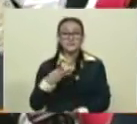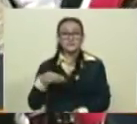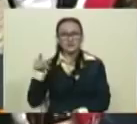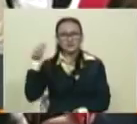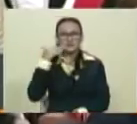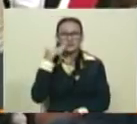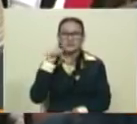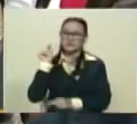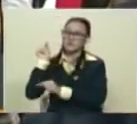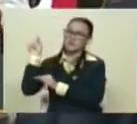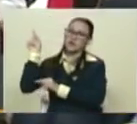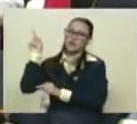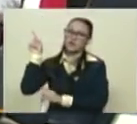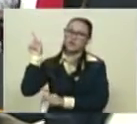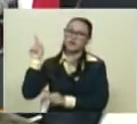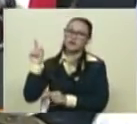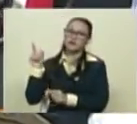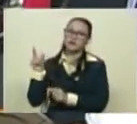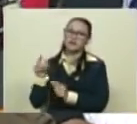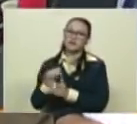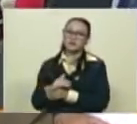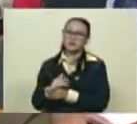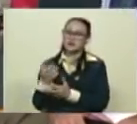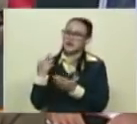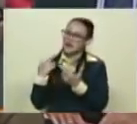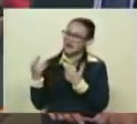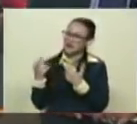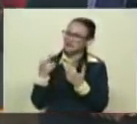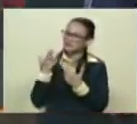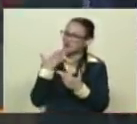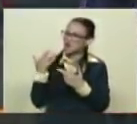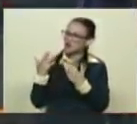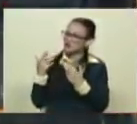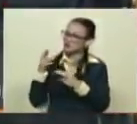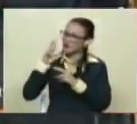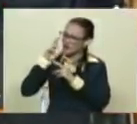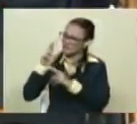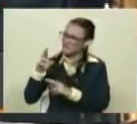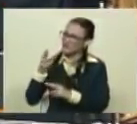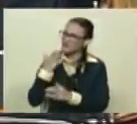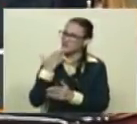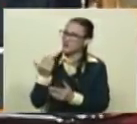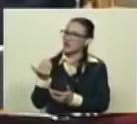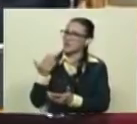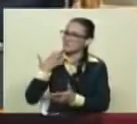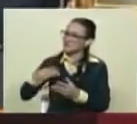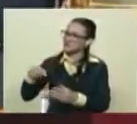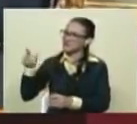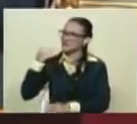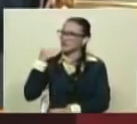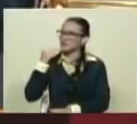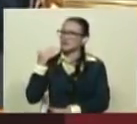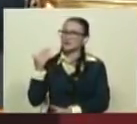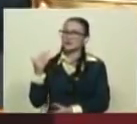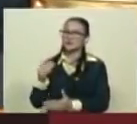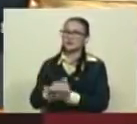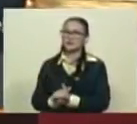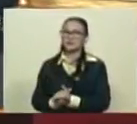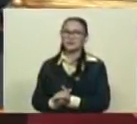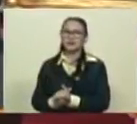Trump, tengamos una relación de respeto. Presidente Donald Trump,